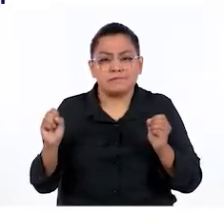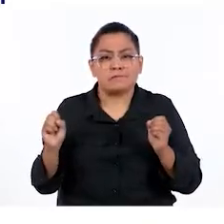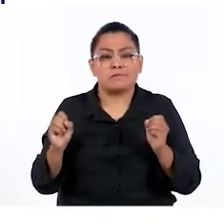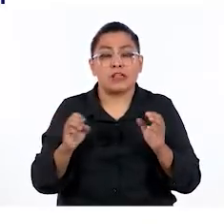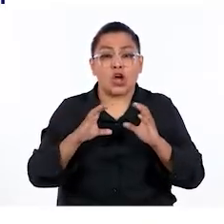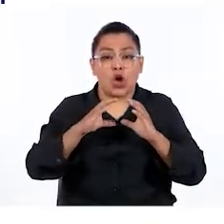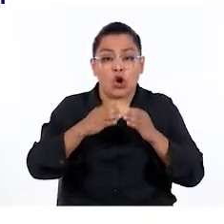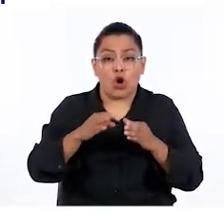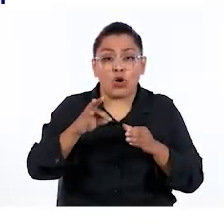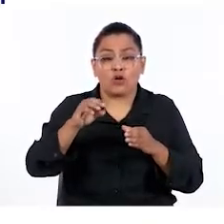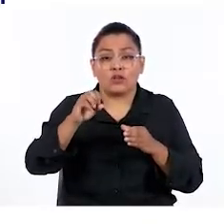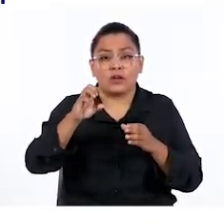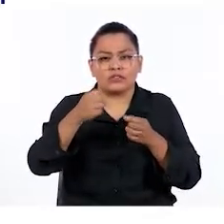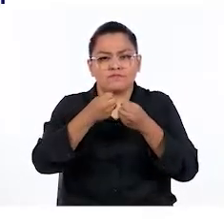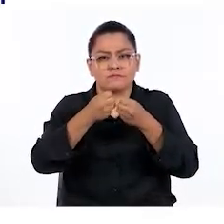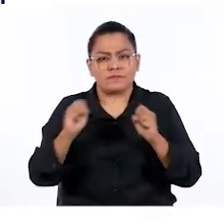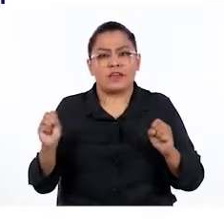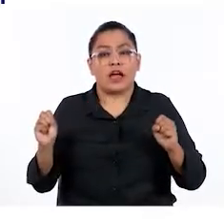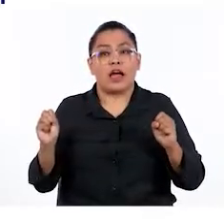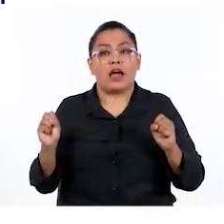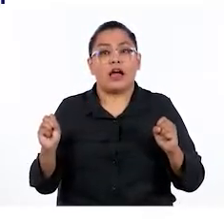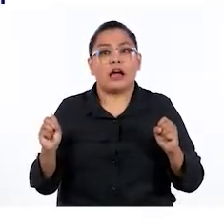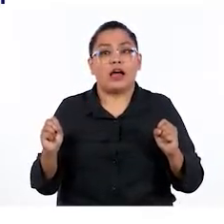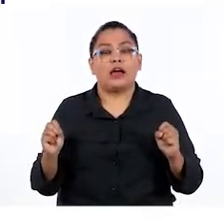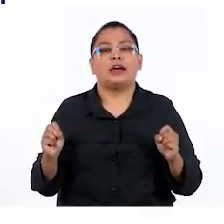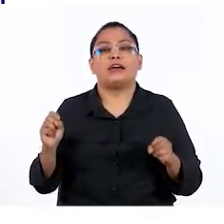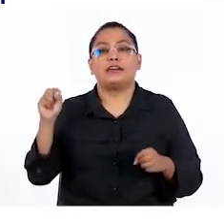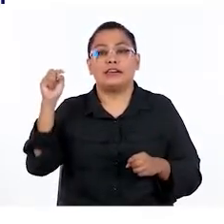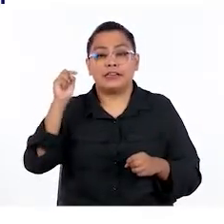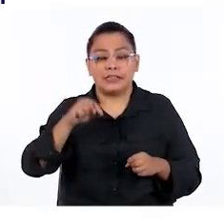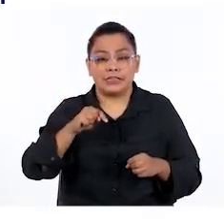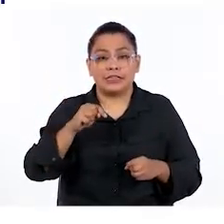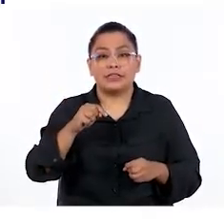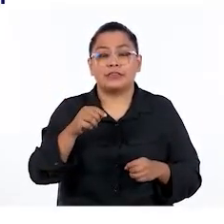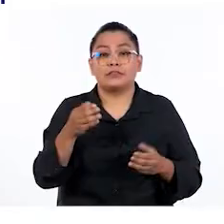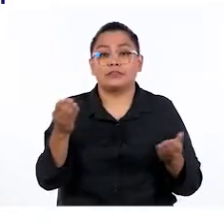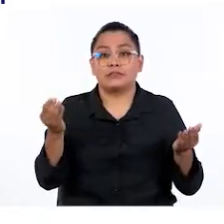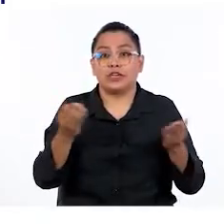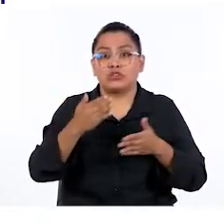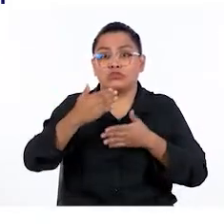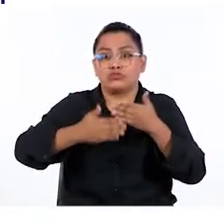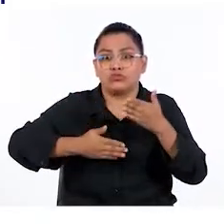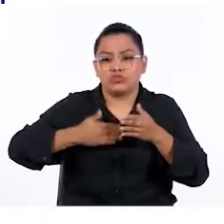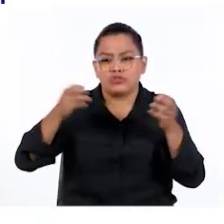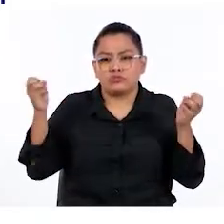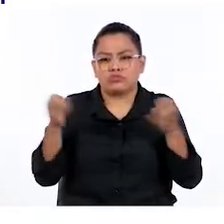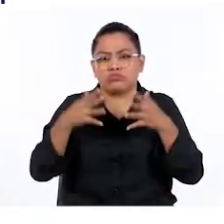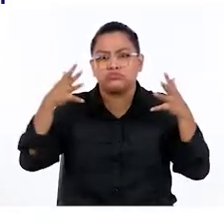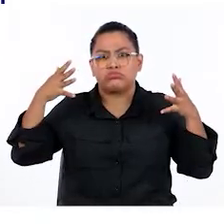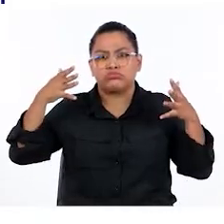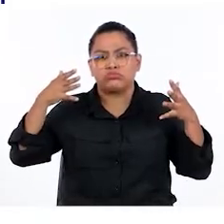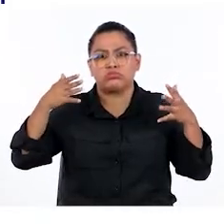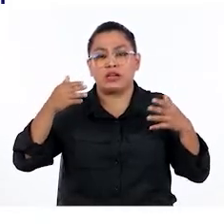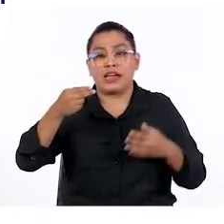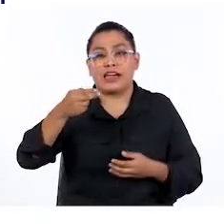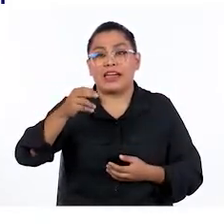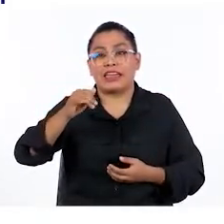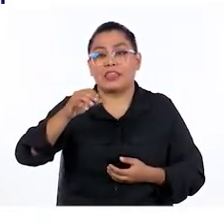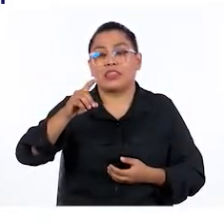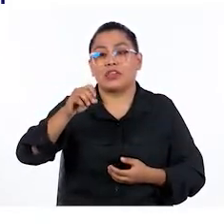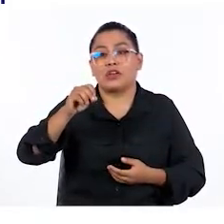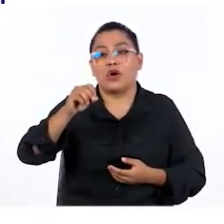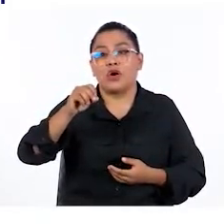al facilitar la ruptura ocurre lo que llamamos hidrólisis. Esa explosión de hidrólisis del